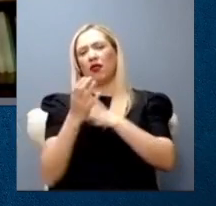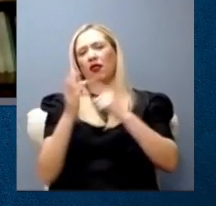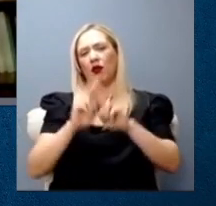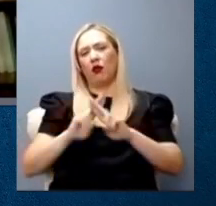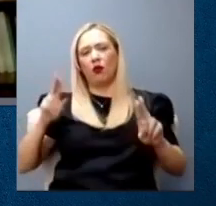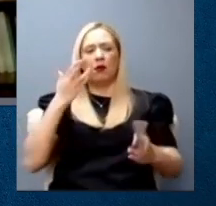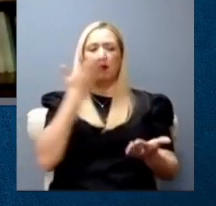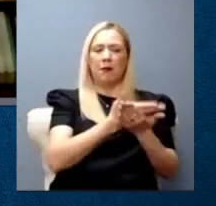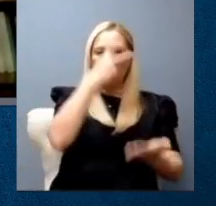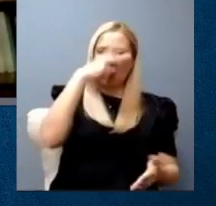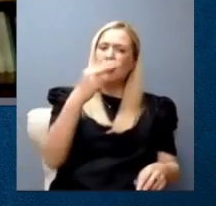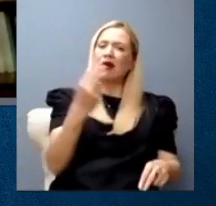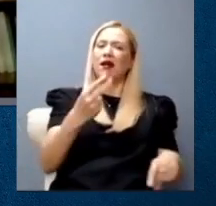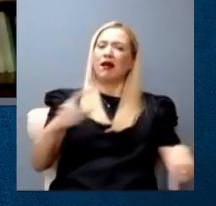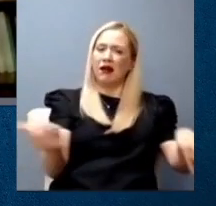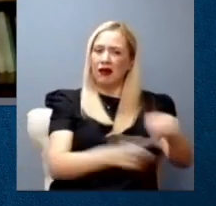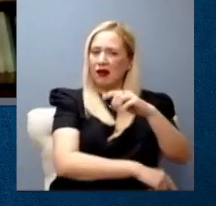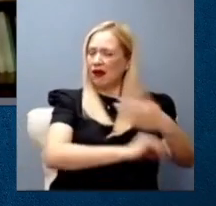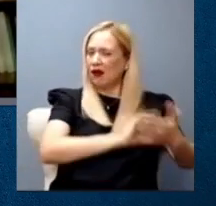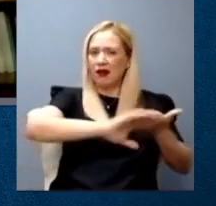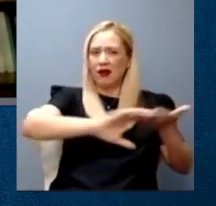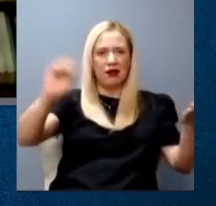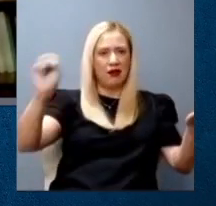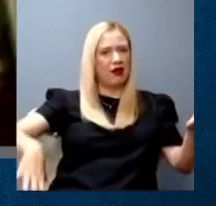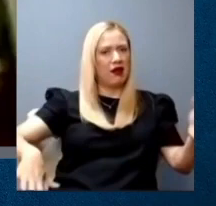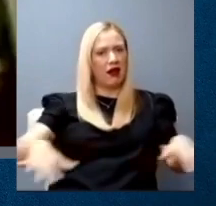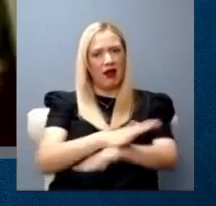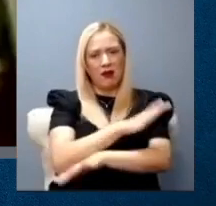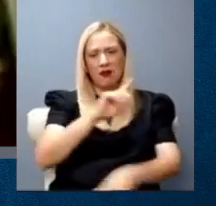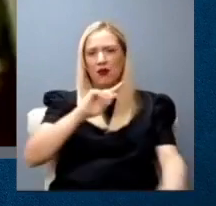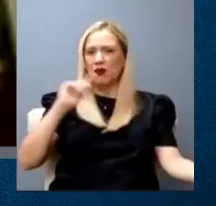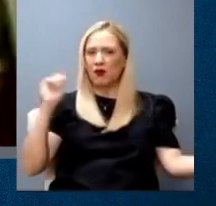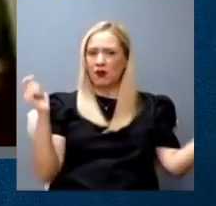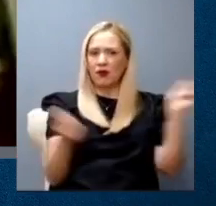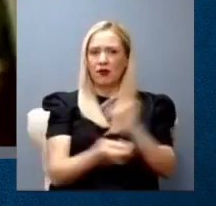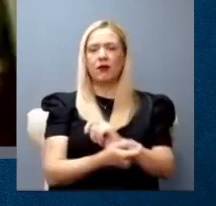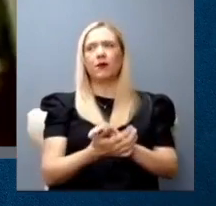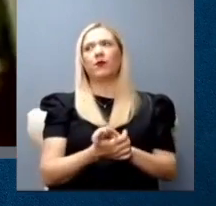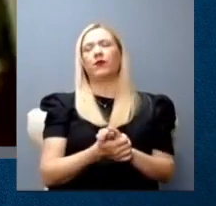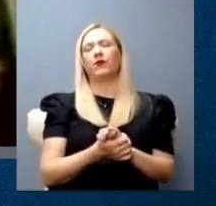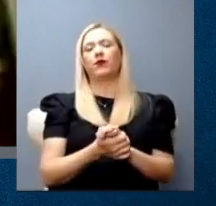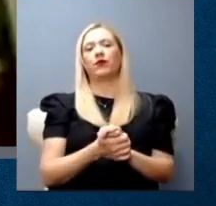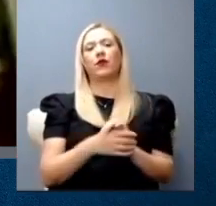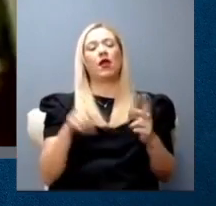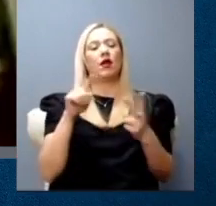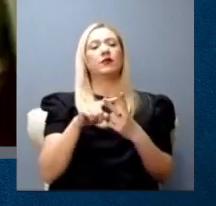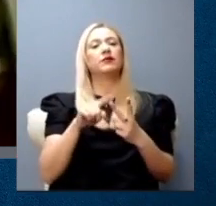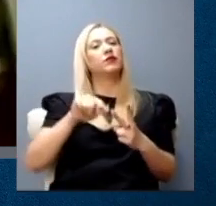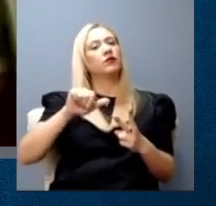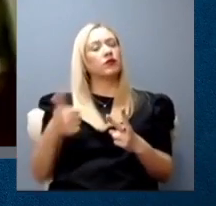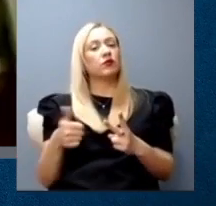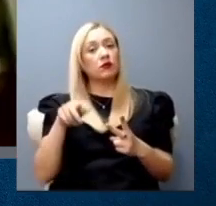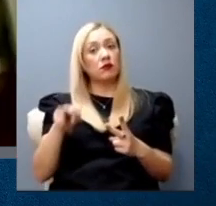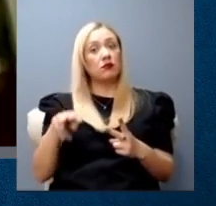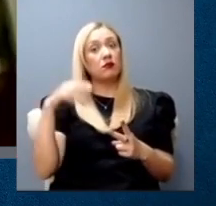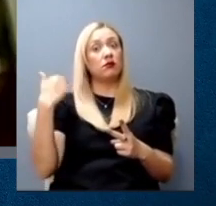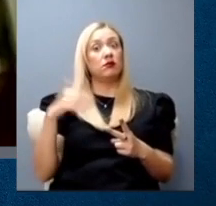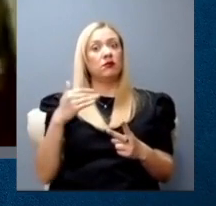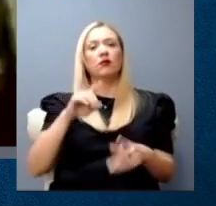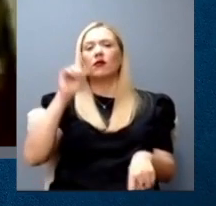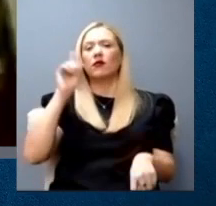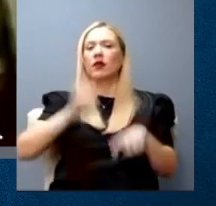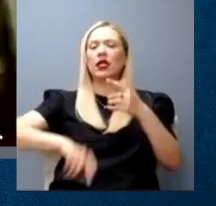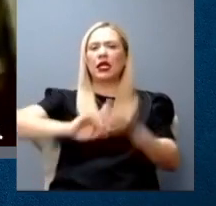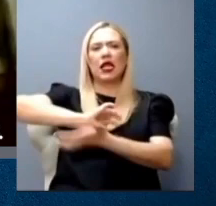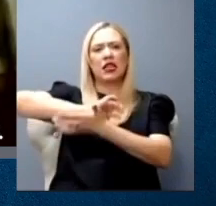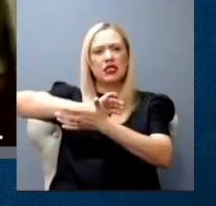Hay también otras observaciones finales muy interesantes, por ejemplo, en relación con la eliminación de la discriminación